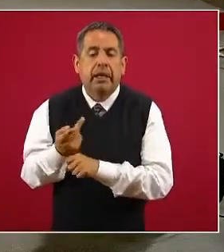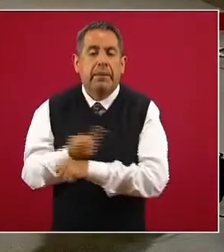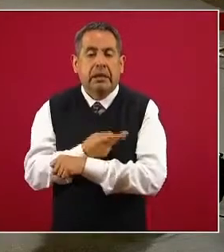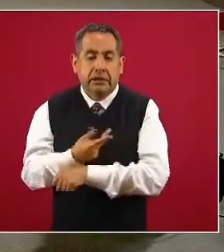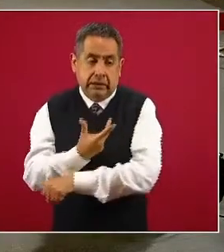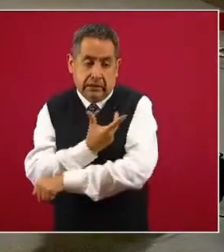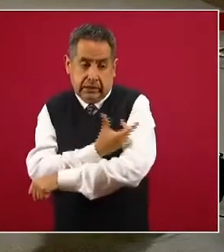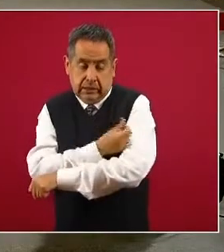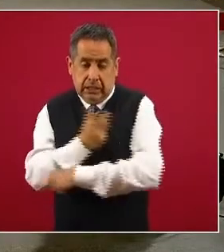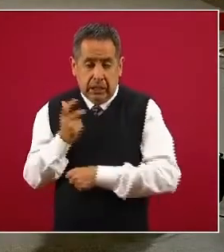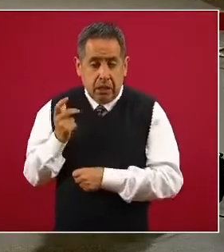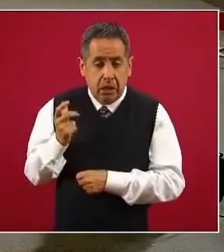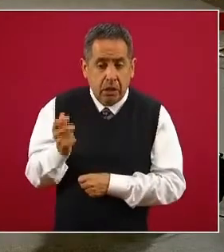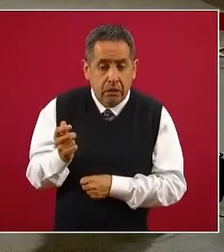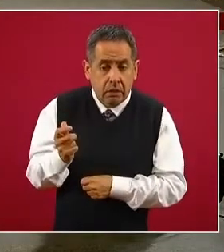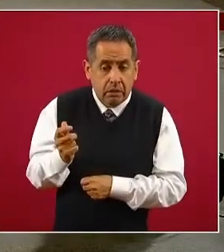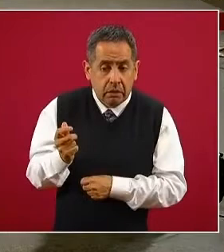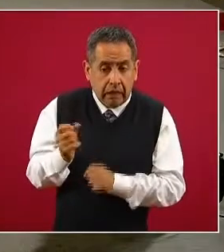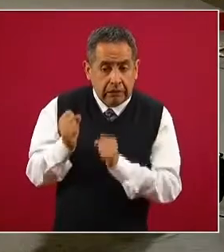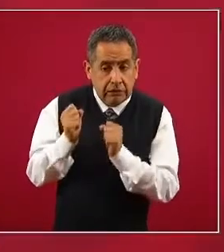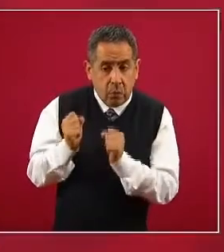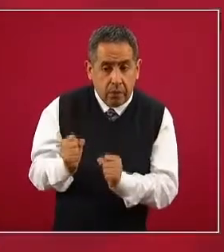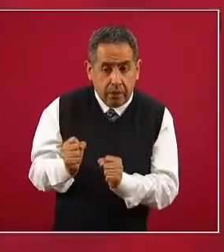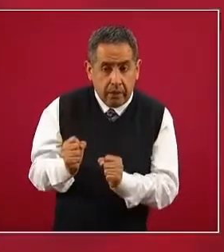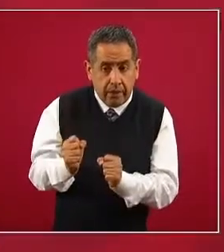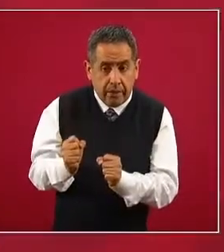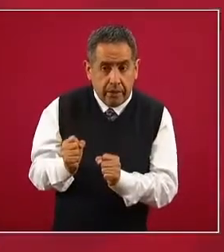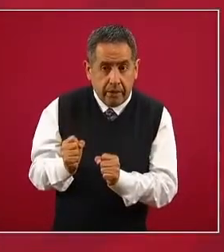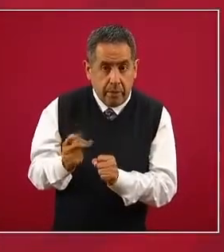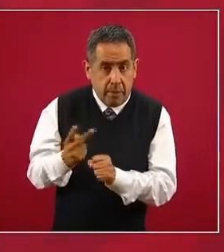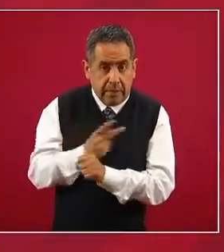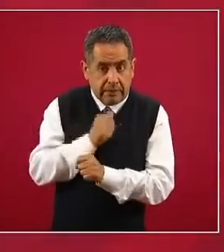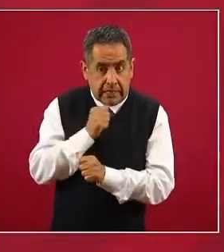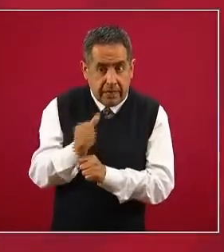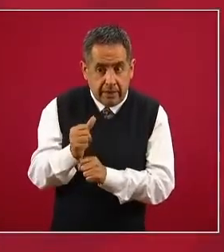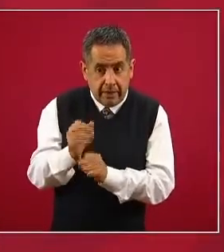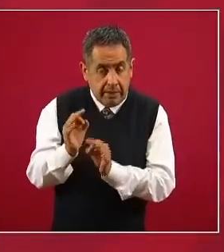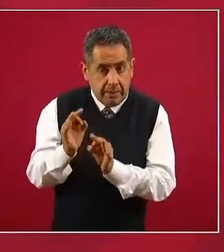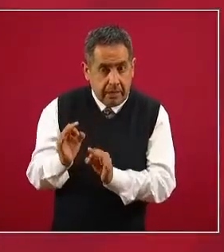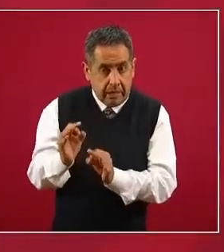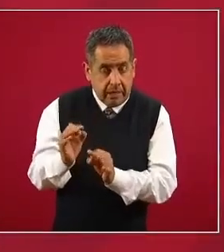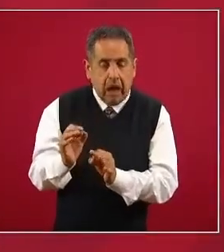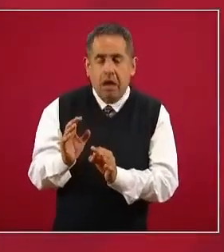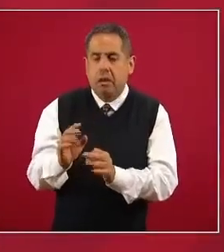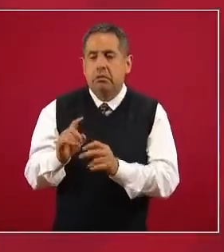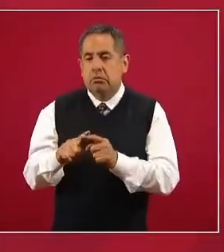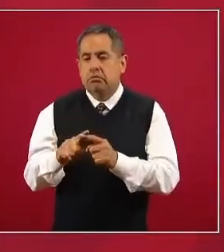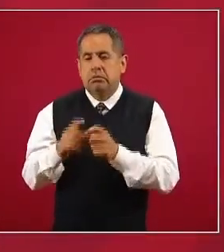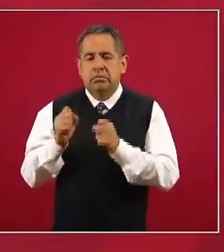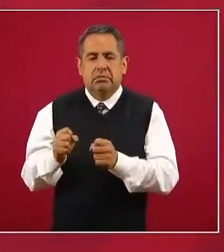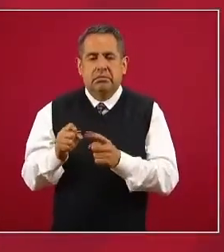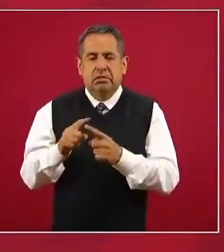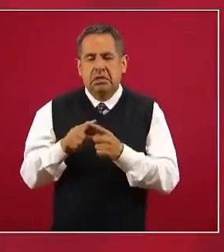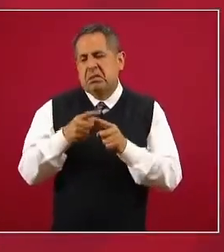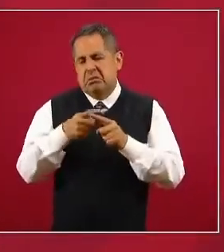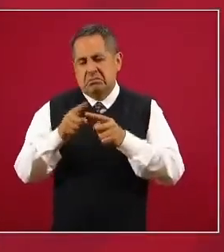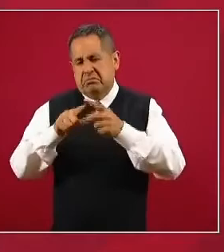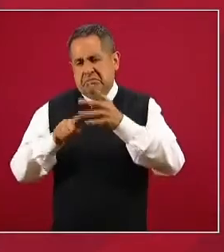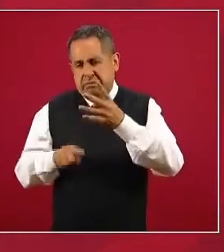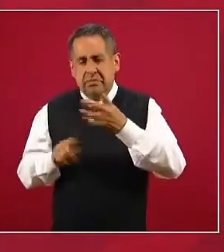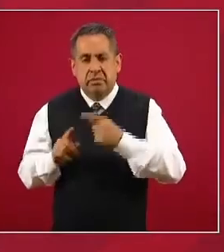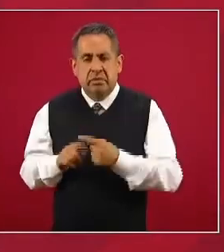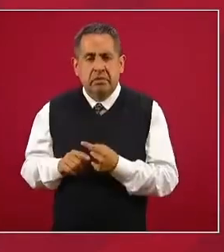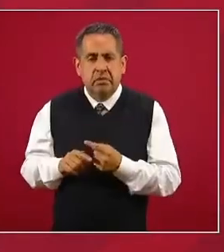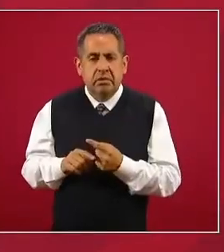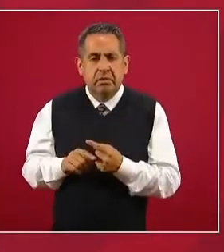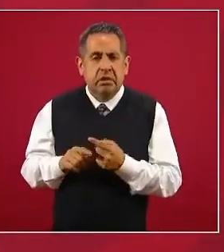el mostrar la seguridad de los productos candidato. Estas etapas son indistintas para la